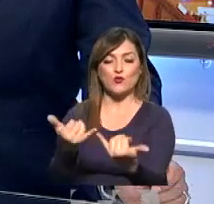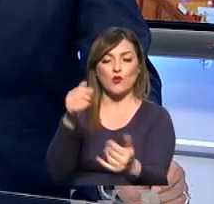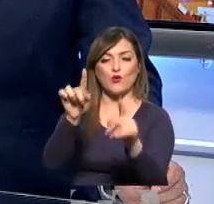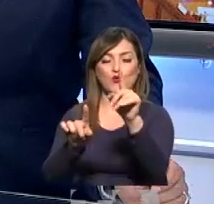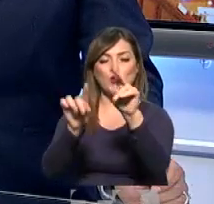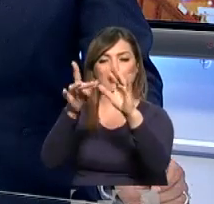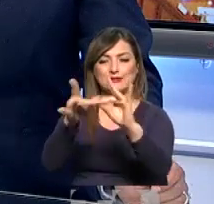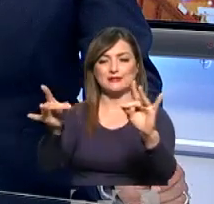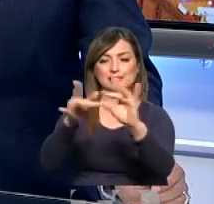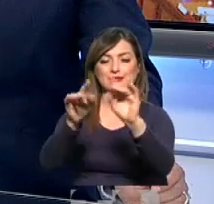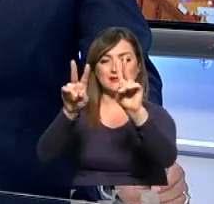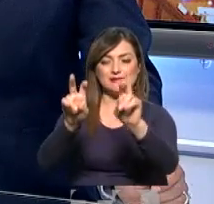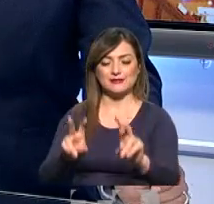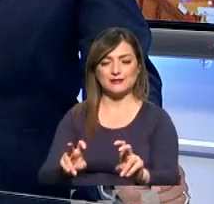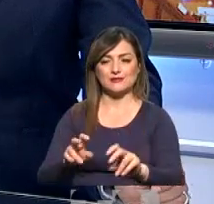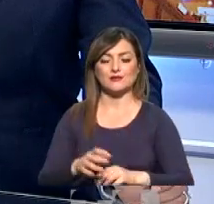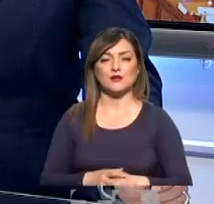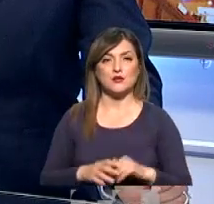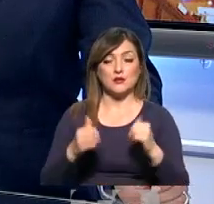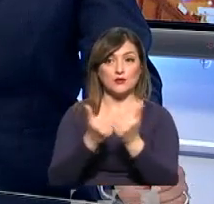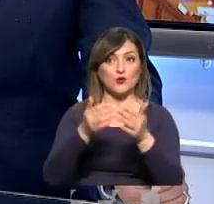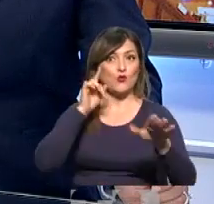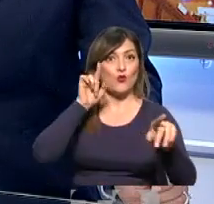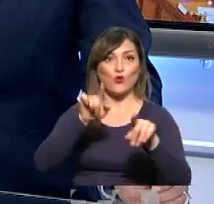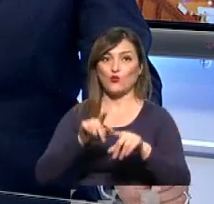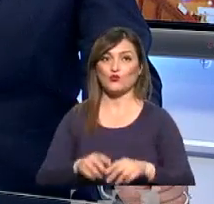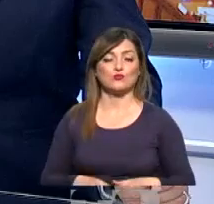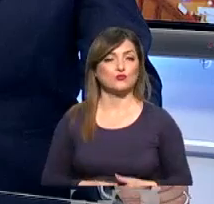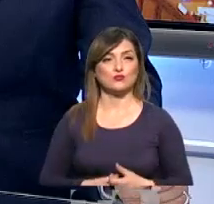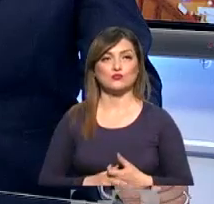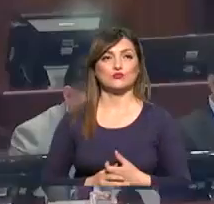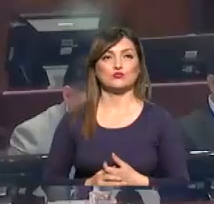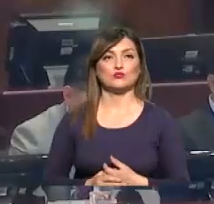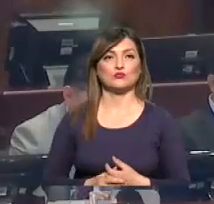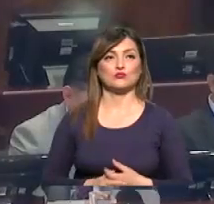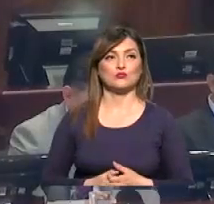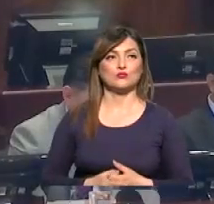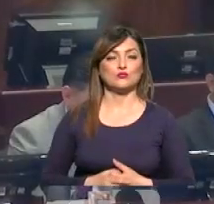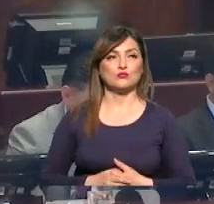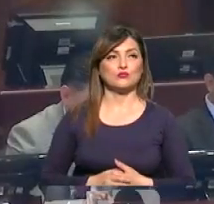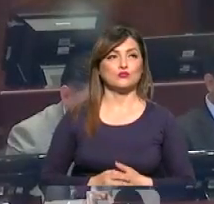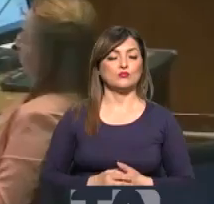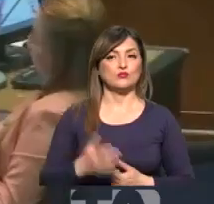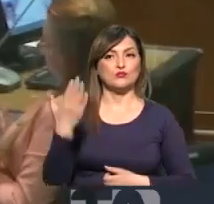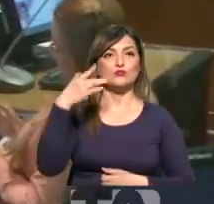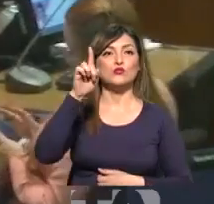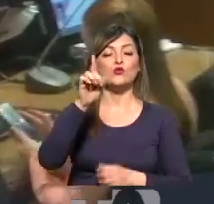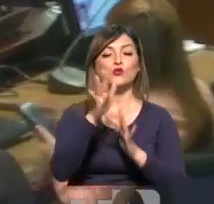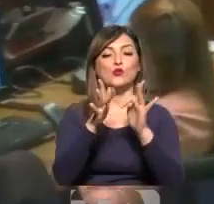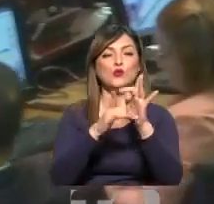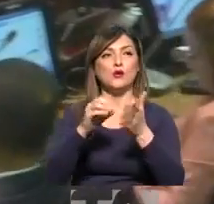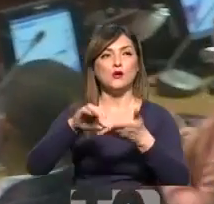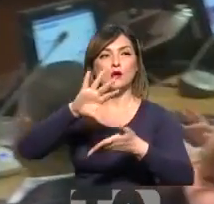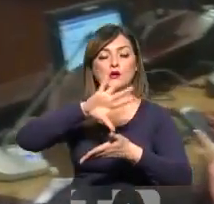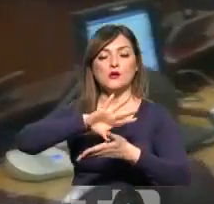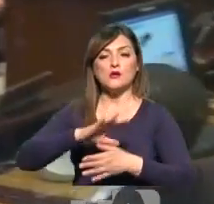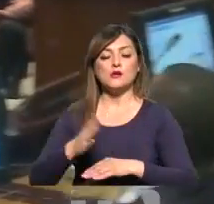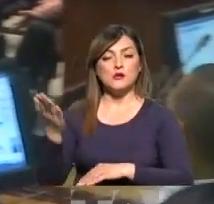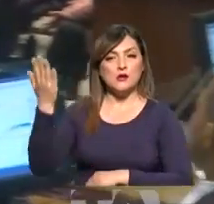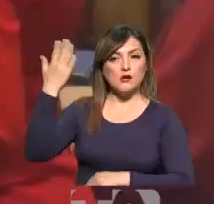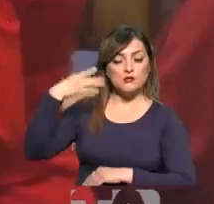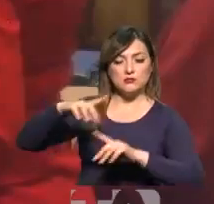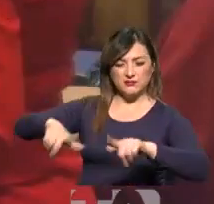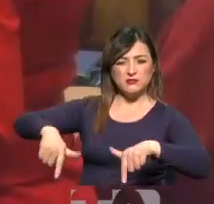algunos textos. No todos los legisladores están de acuerdo. El pasado 1 de abril, la Asamblea del periodo